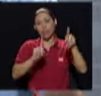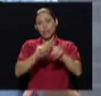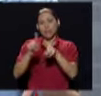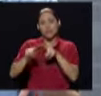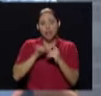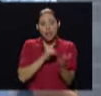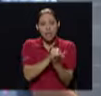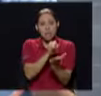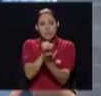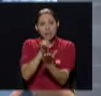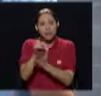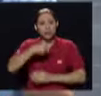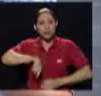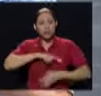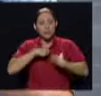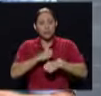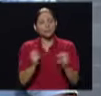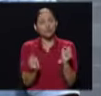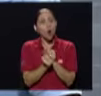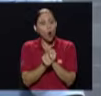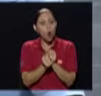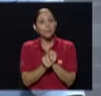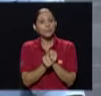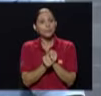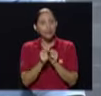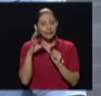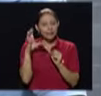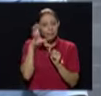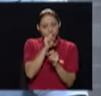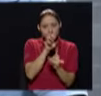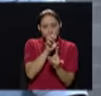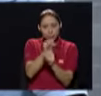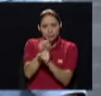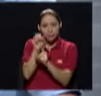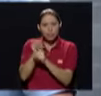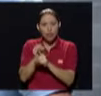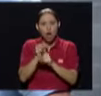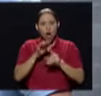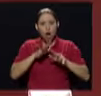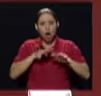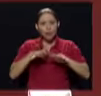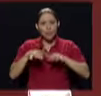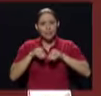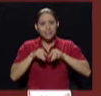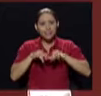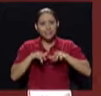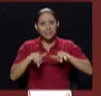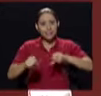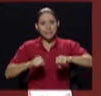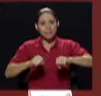inmenso de investigaciones que realizamos a partir del registro de ondas sísmicas. Sí, el